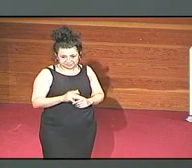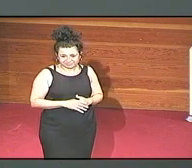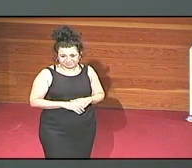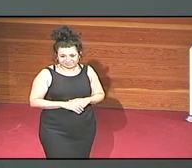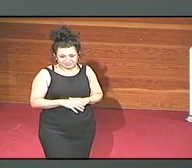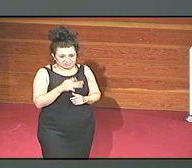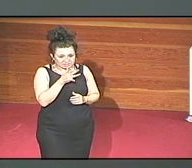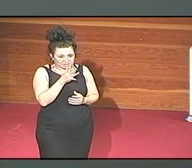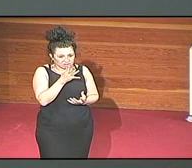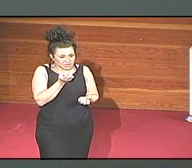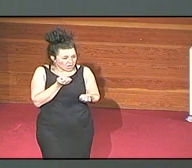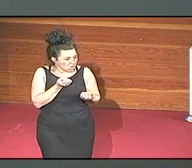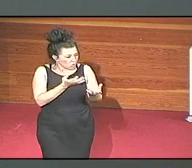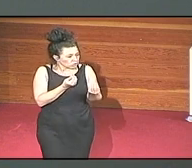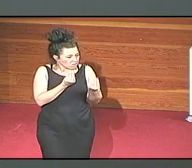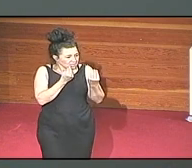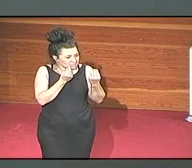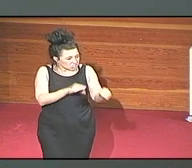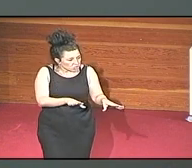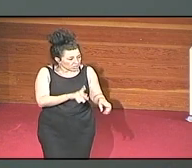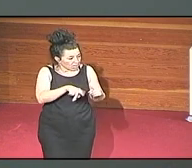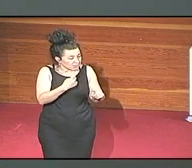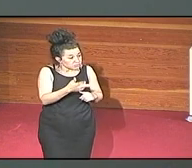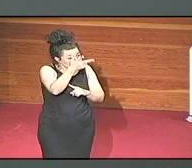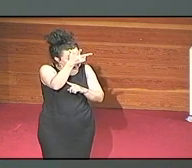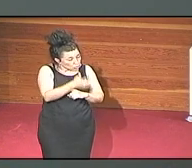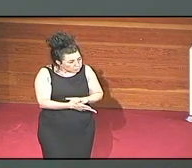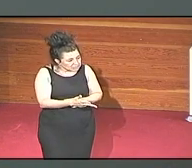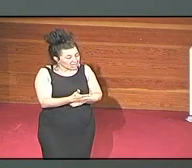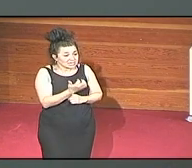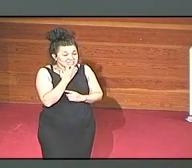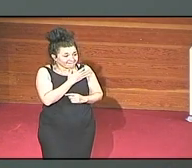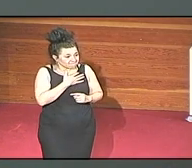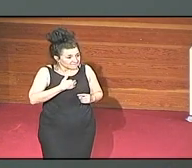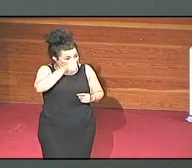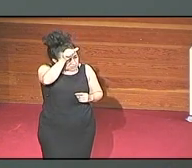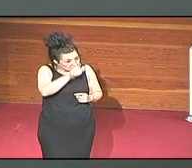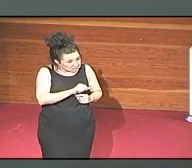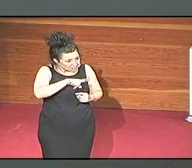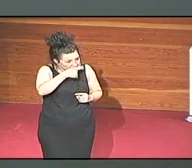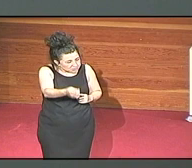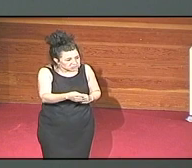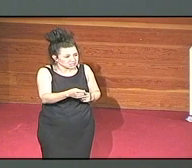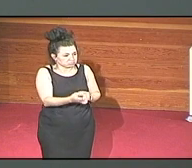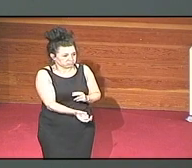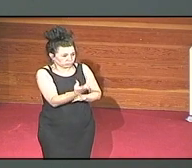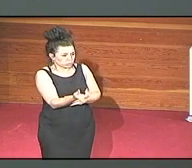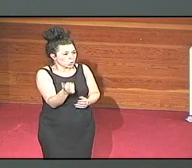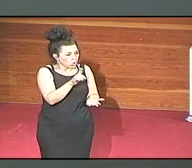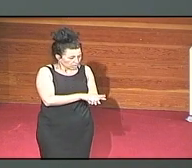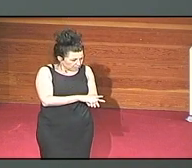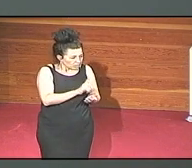voy a contar algunas historias que después en el documental si queréis verlo después aparecerán o sea que después os